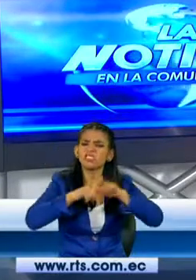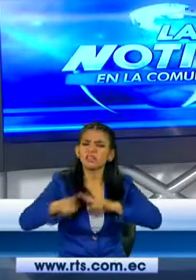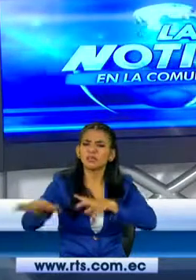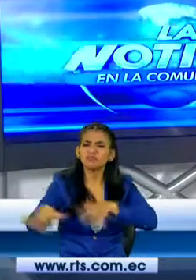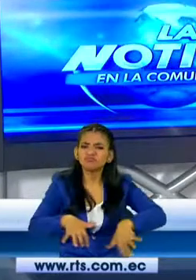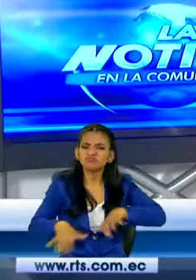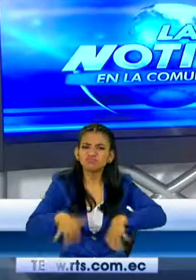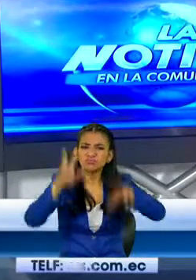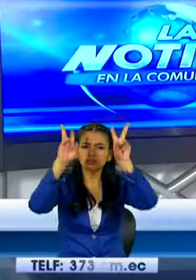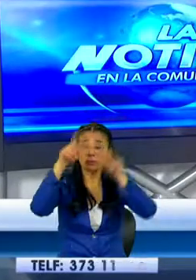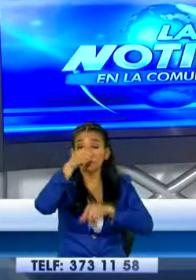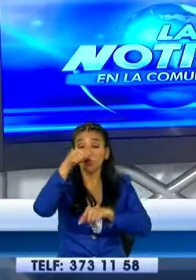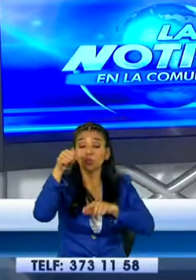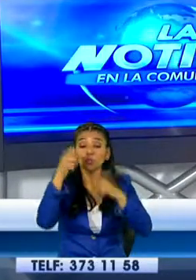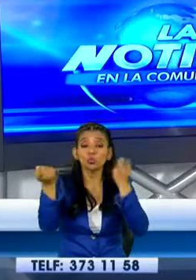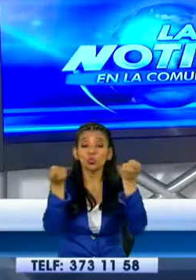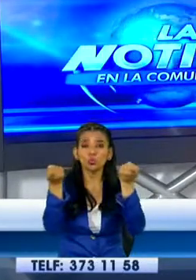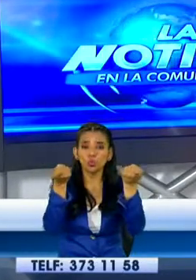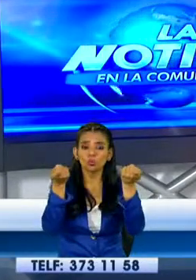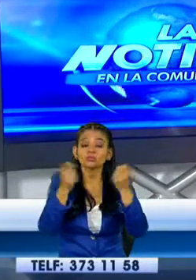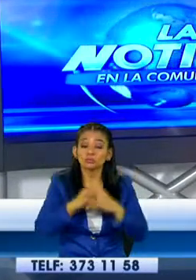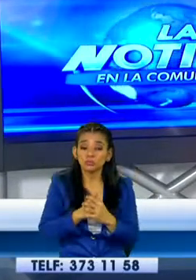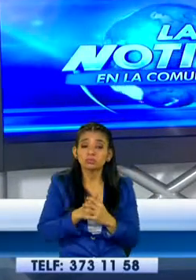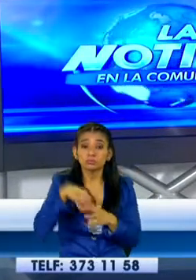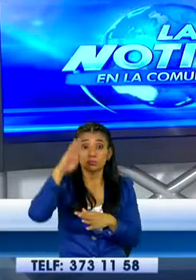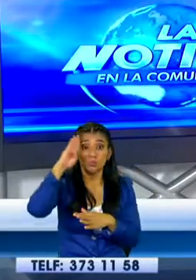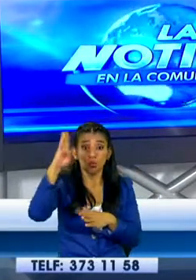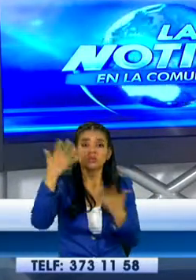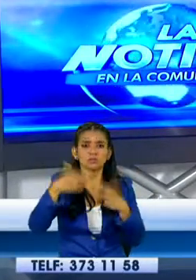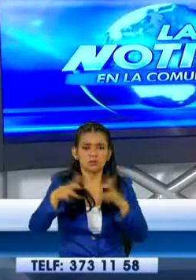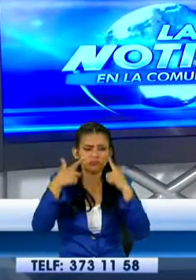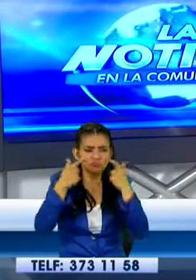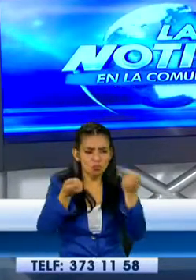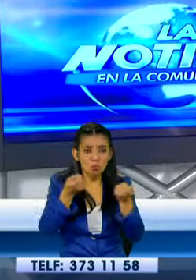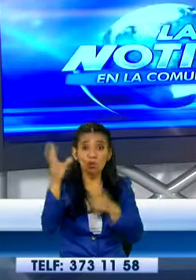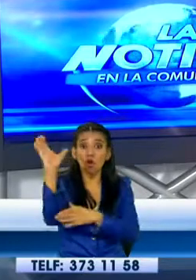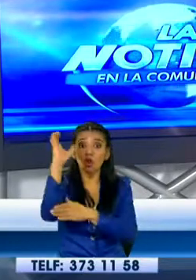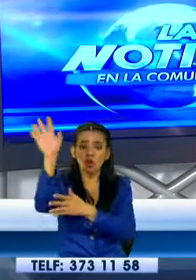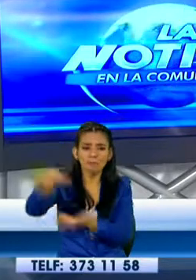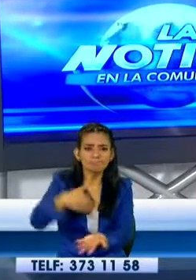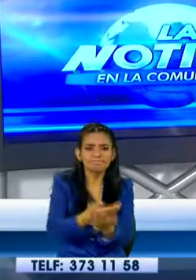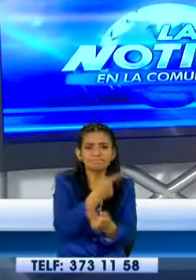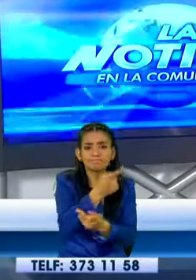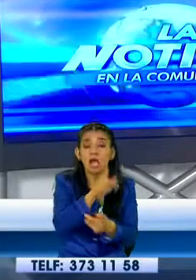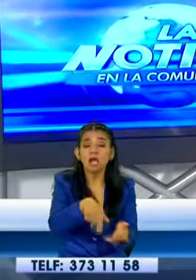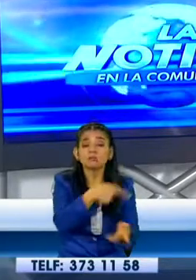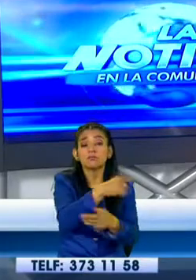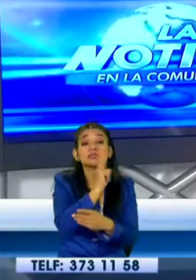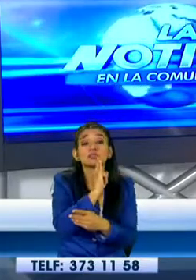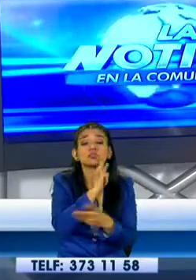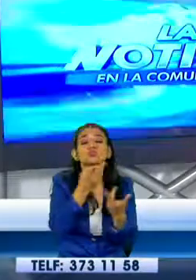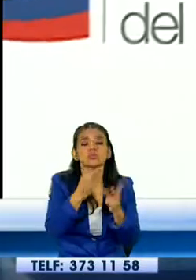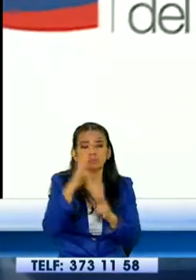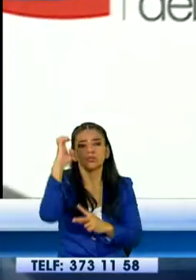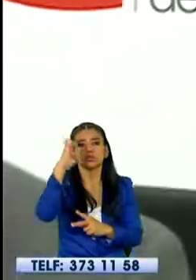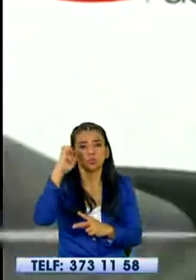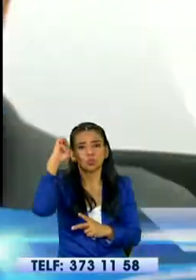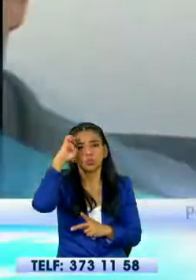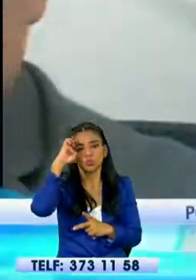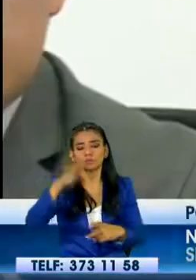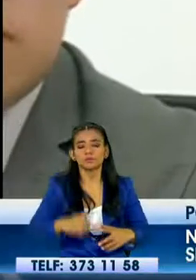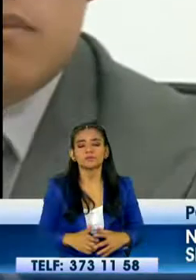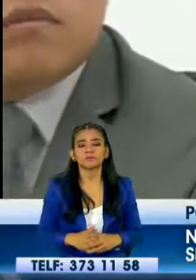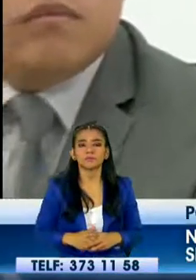antidrogas desarrollados por la Policía Nacional. El alcaloide llegaba desde Colombia y se pretendía enviarlo a los Estados Unidos y Europa.